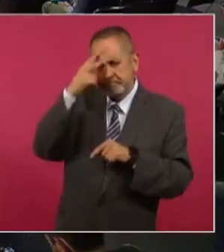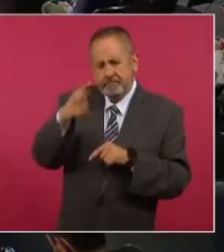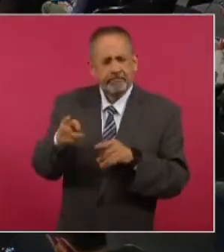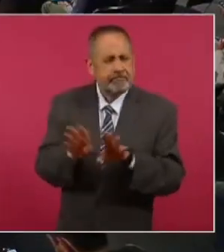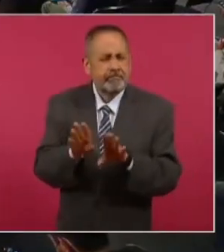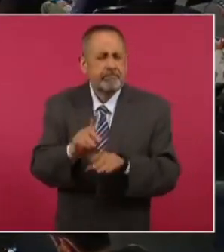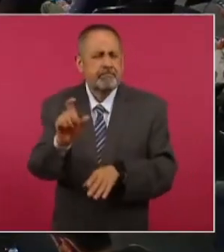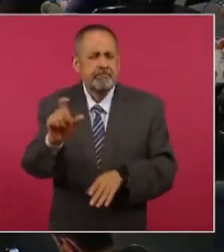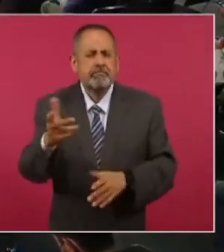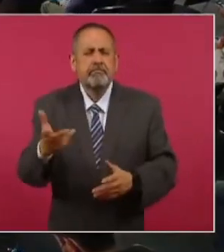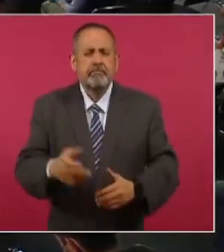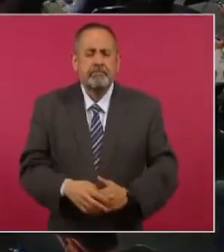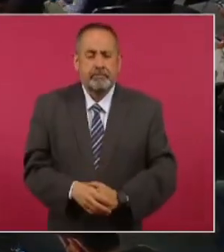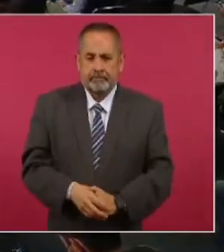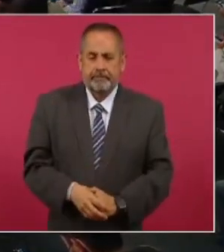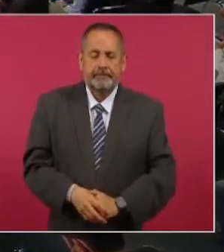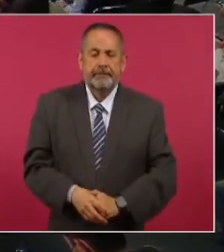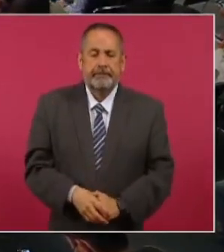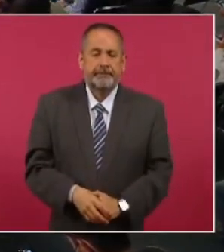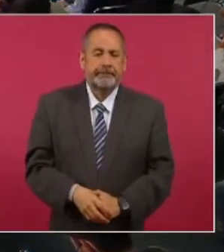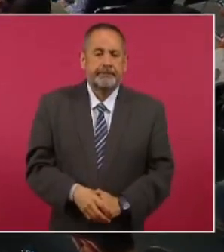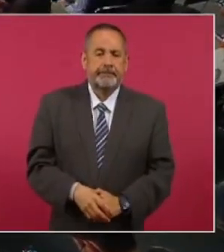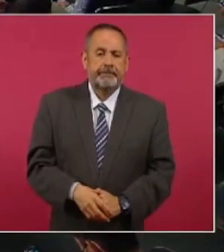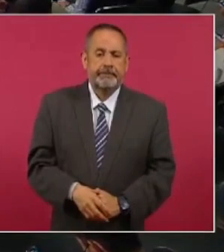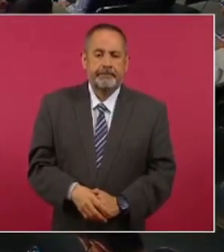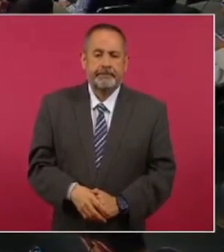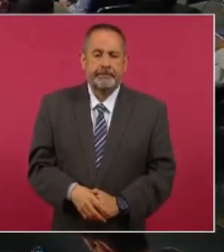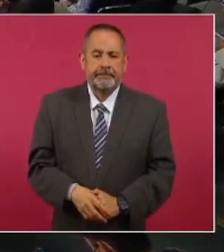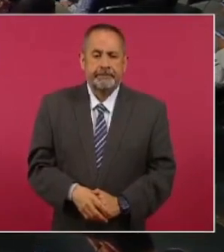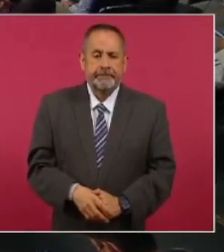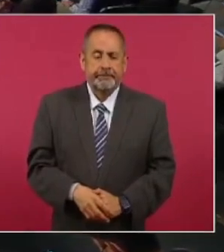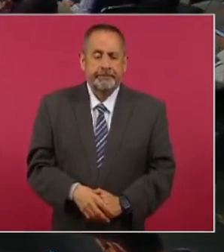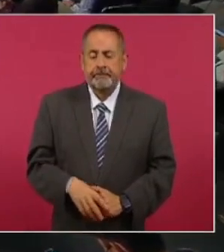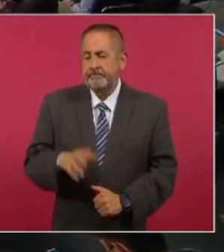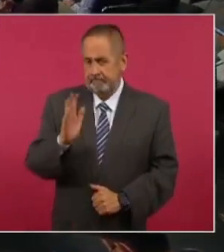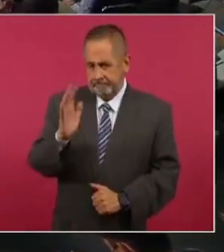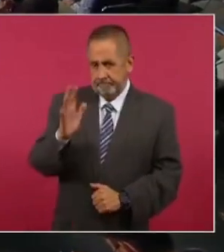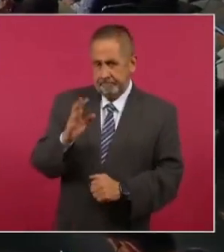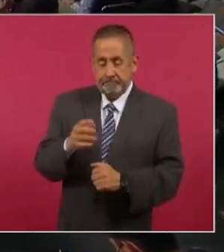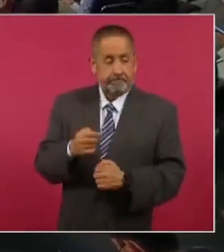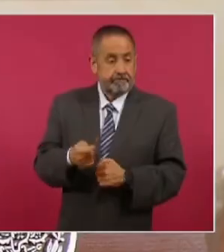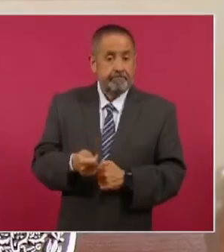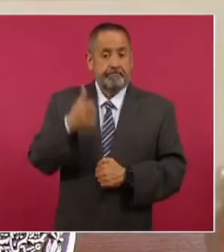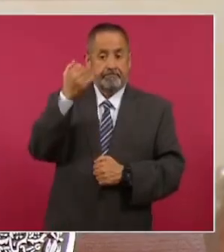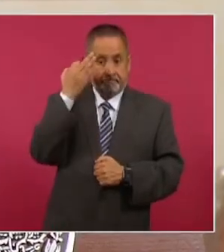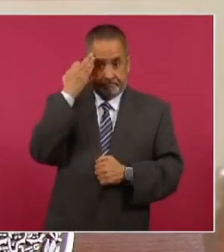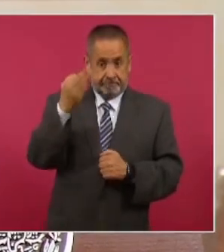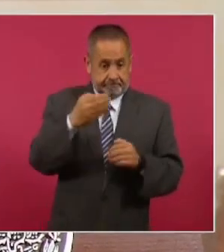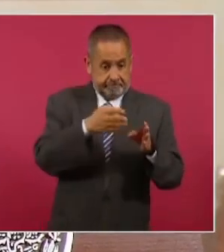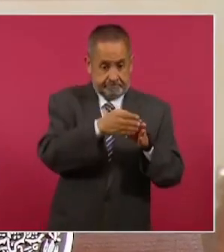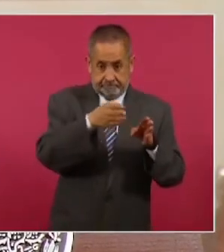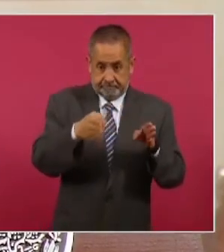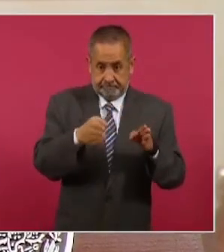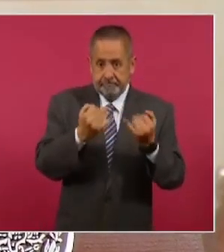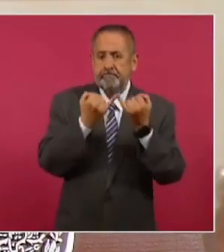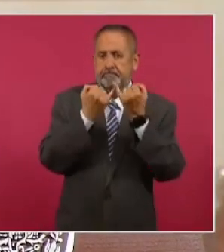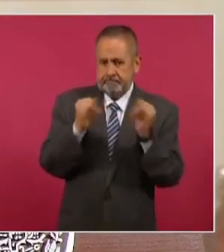Sí este ya inauguramos la primera etapa pero falta en efecto